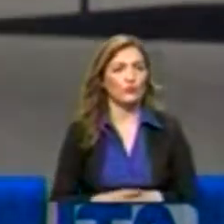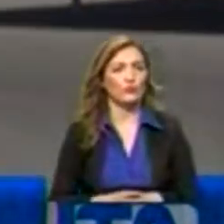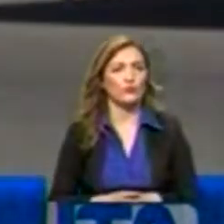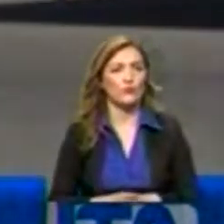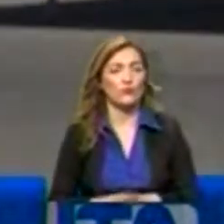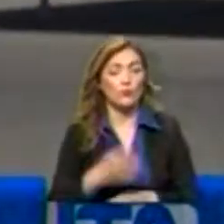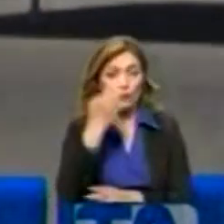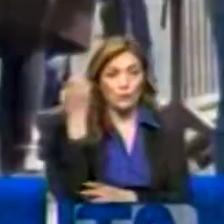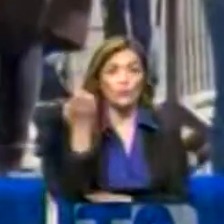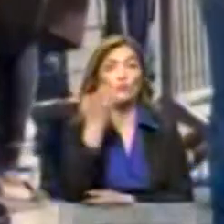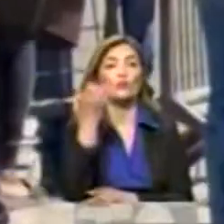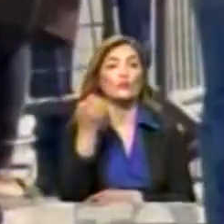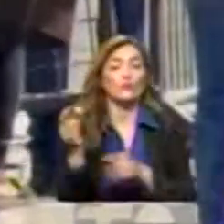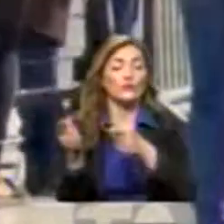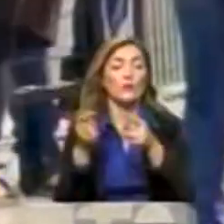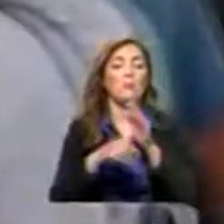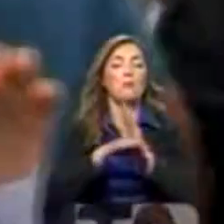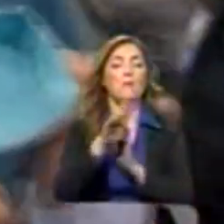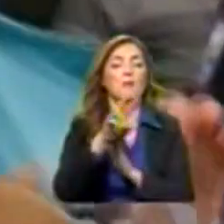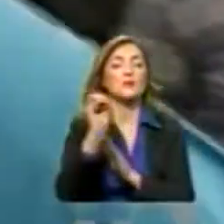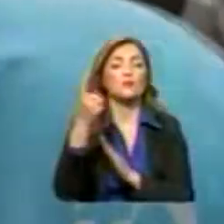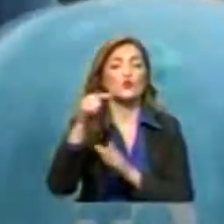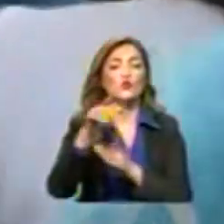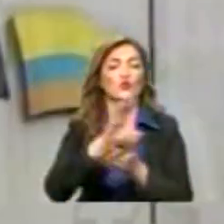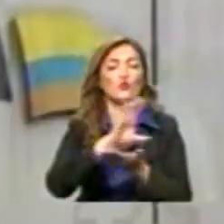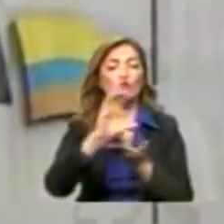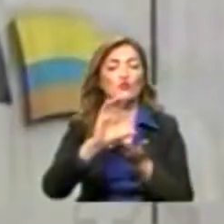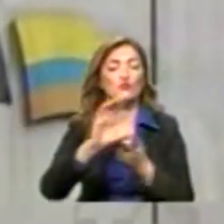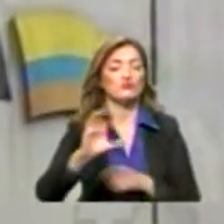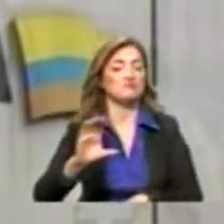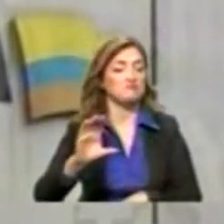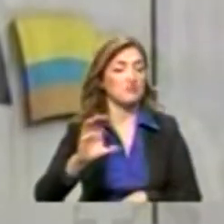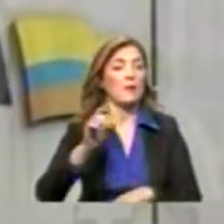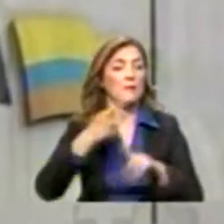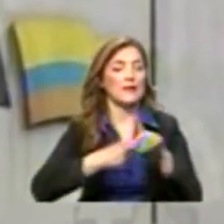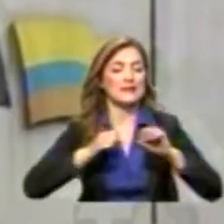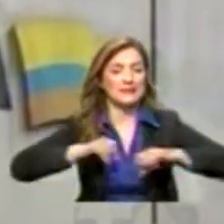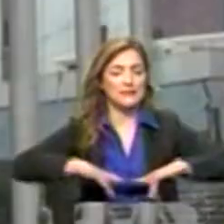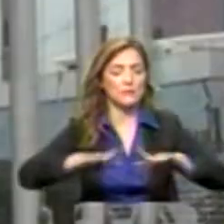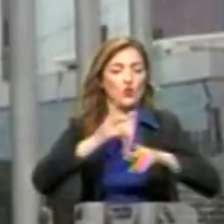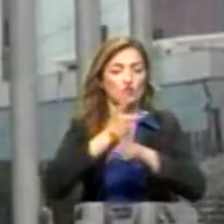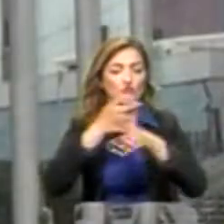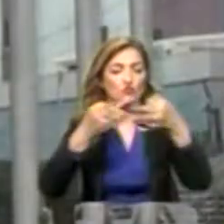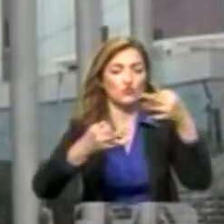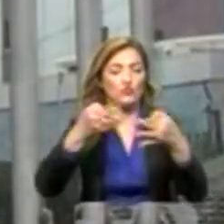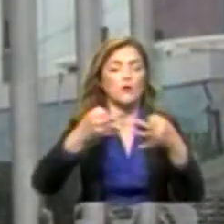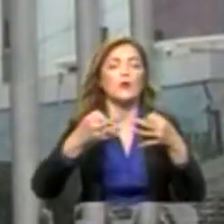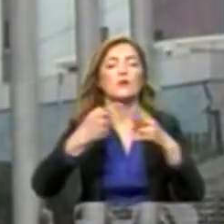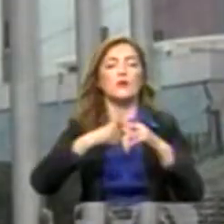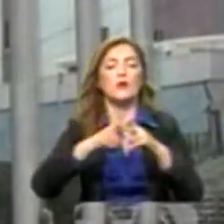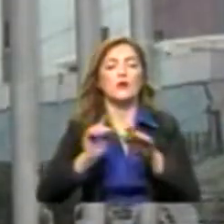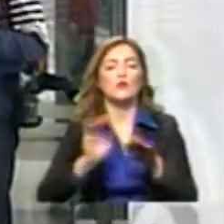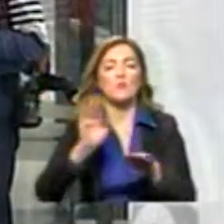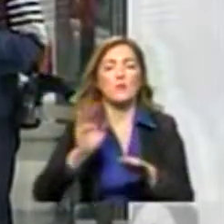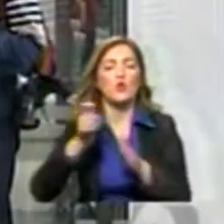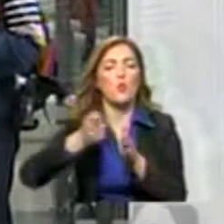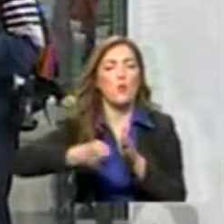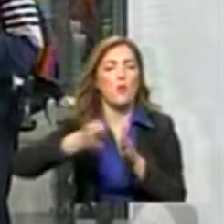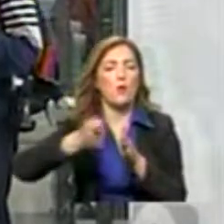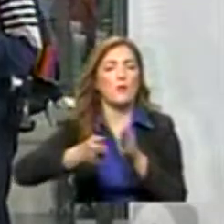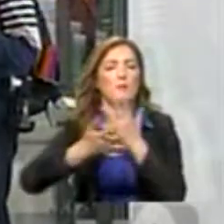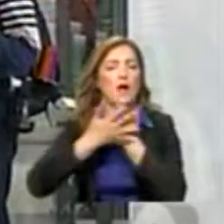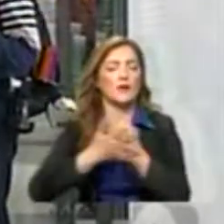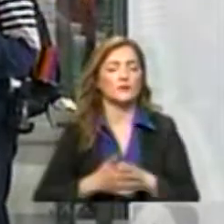tiempo de emergencia recibieron más de 20 millones de dólares. A partir de septiembre, el Consejo de la Judicatura iniciará el nombramiento de jueces de